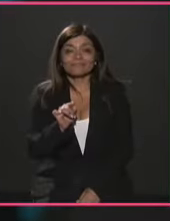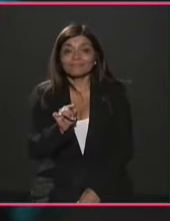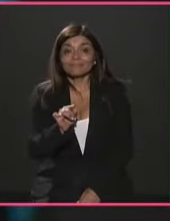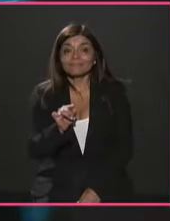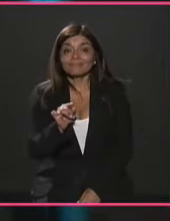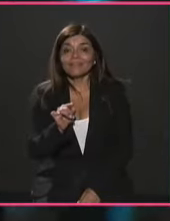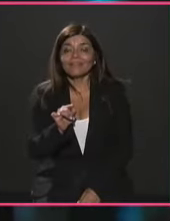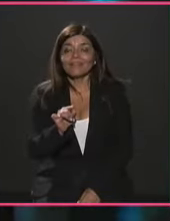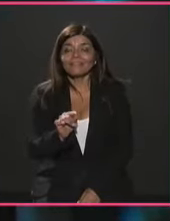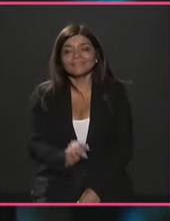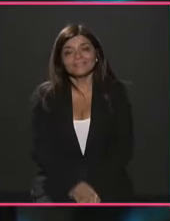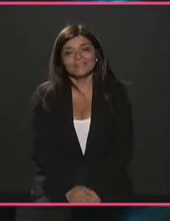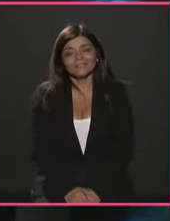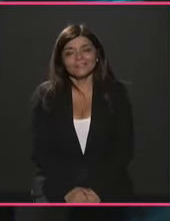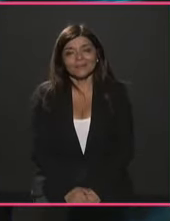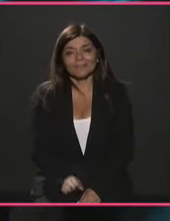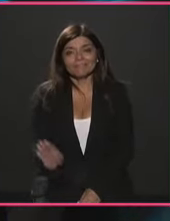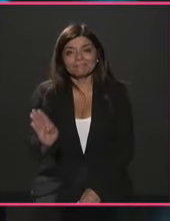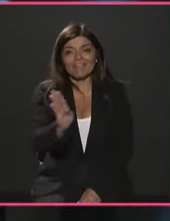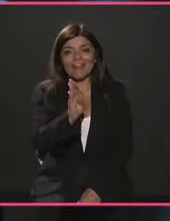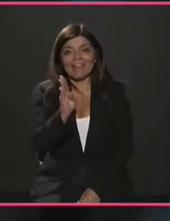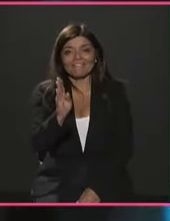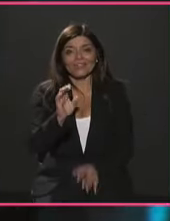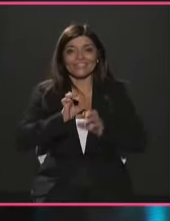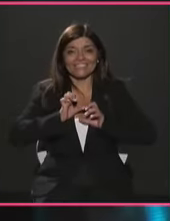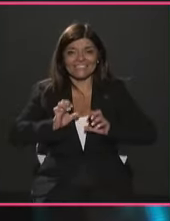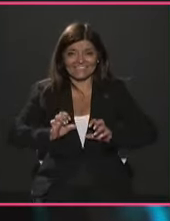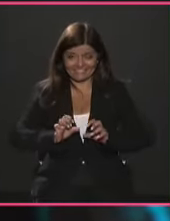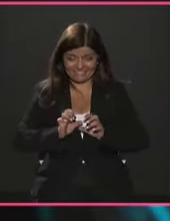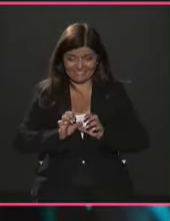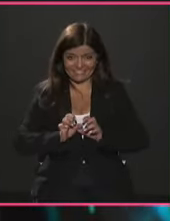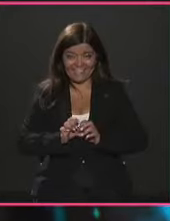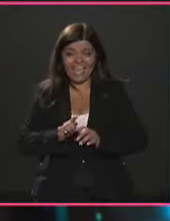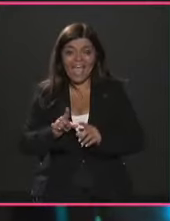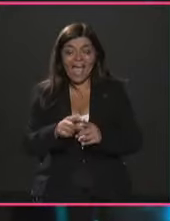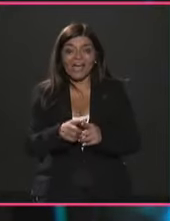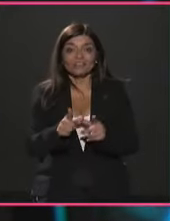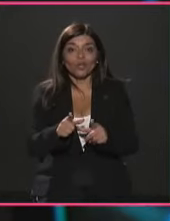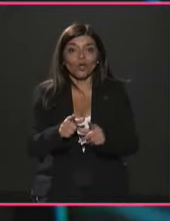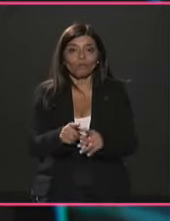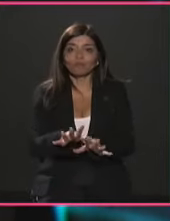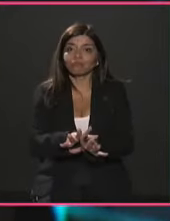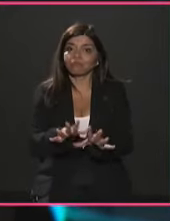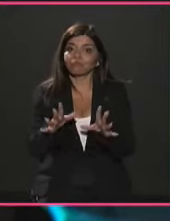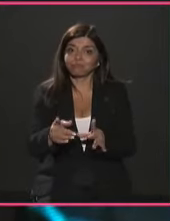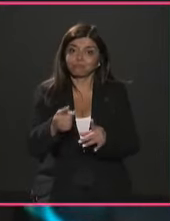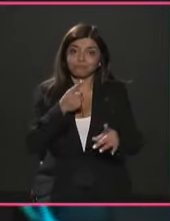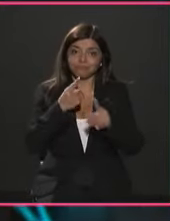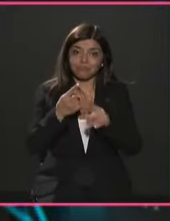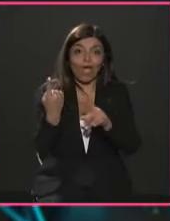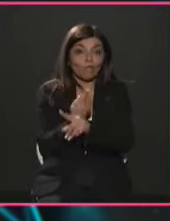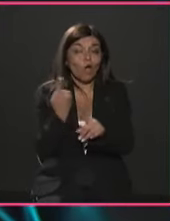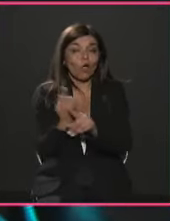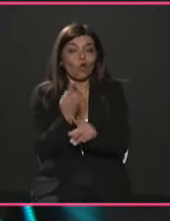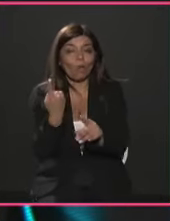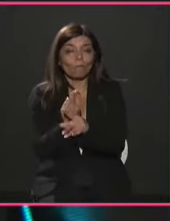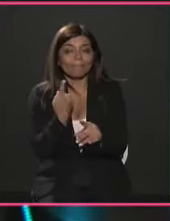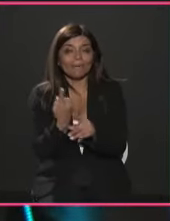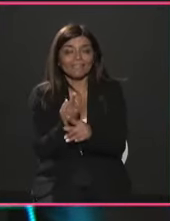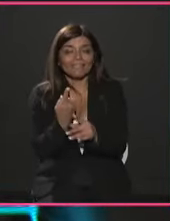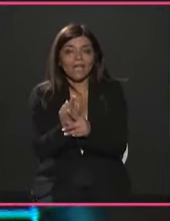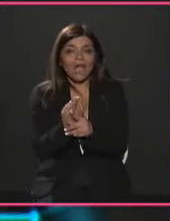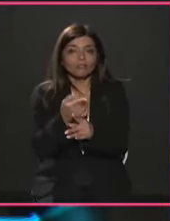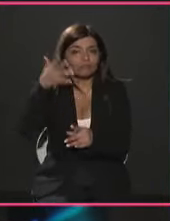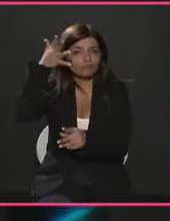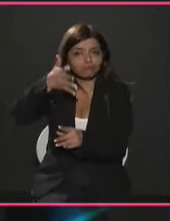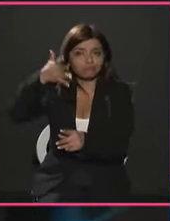sentido la bioética por ejemplo que es lo que vamos a hablar ahora se abre como un campo alucinante de discusión y vamos a conversar con una serie